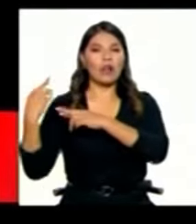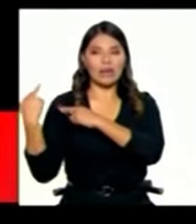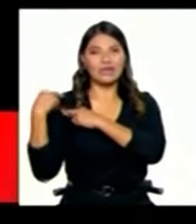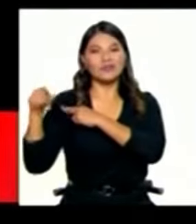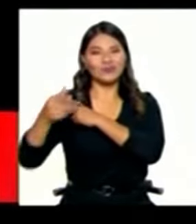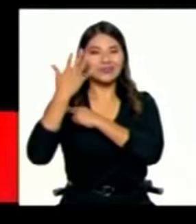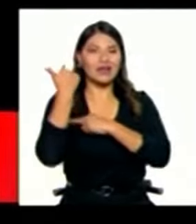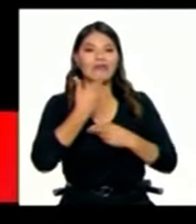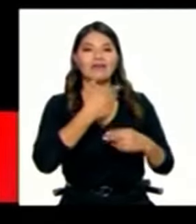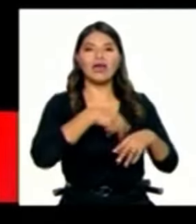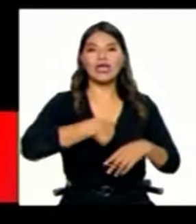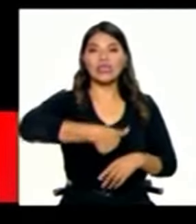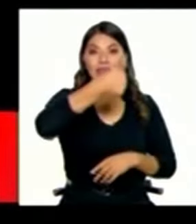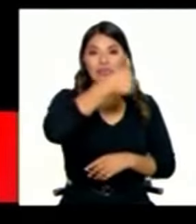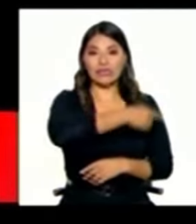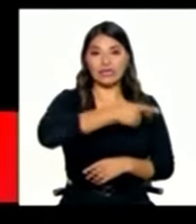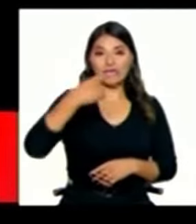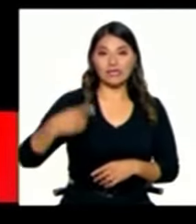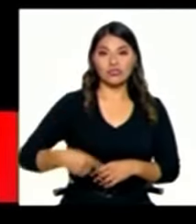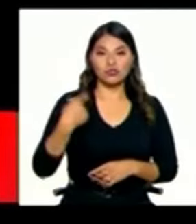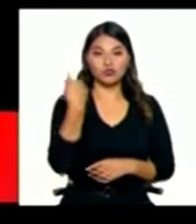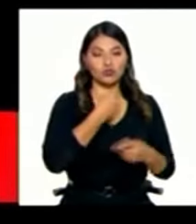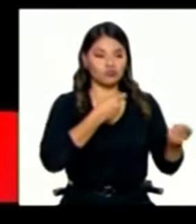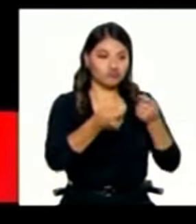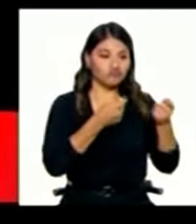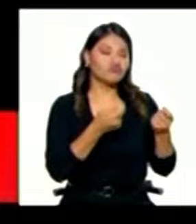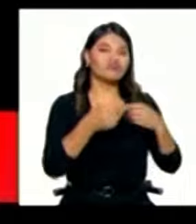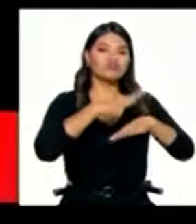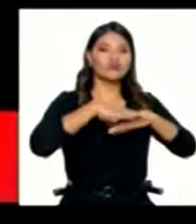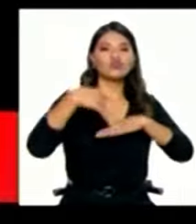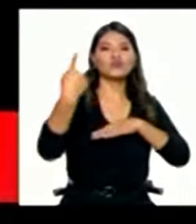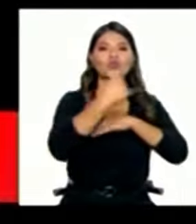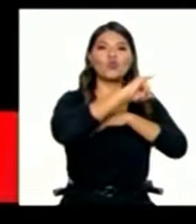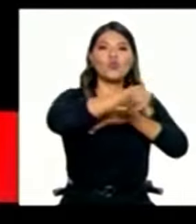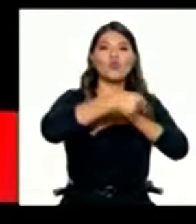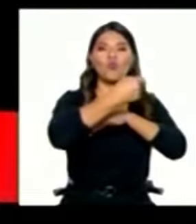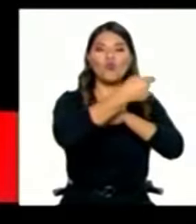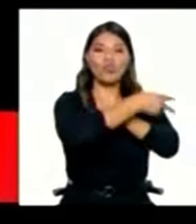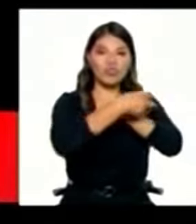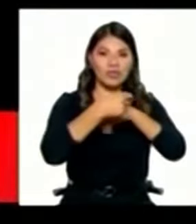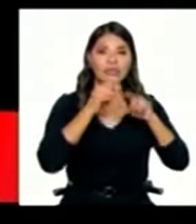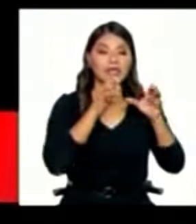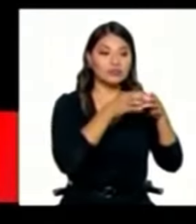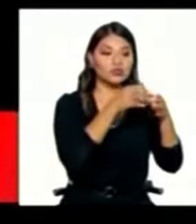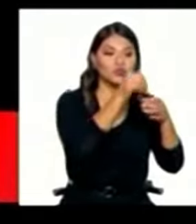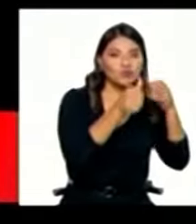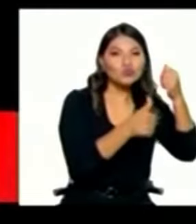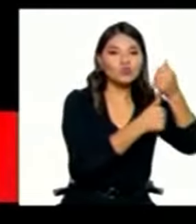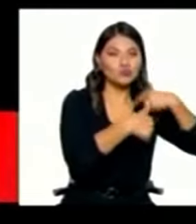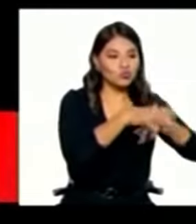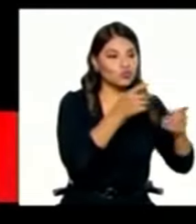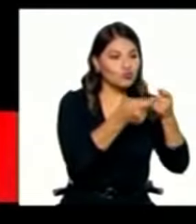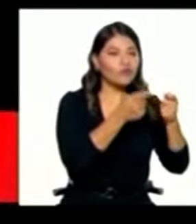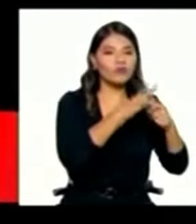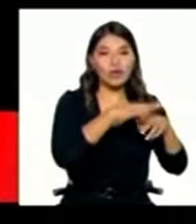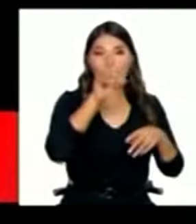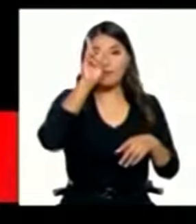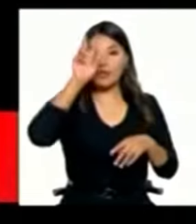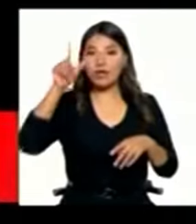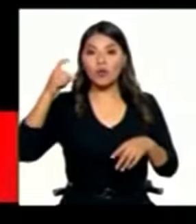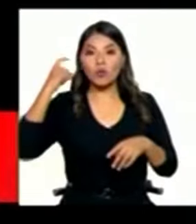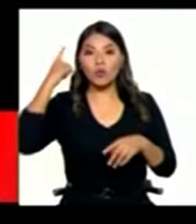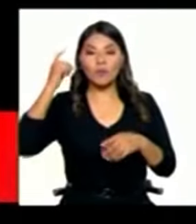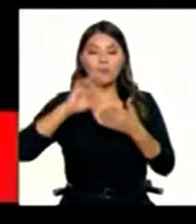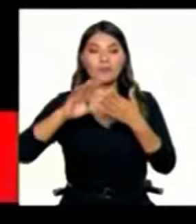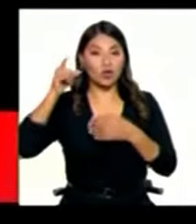y comunicaciones en el gobierno regional de Junín para favorecer a personas allegadas a Perú Libre con contrataciones.